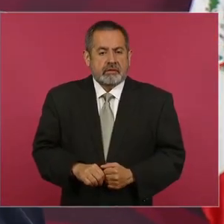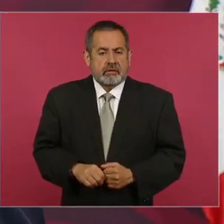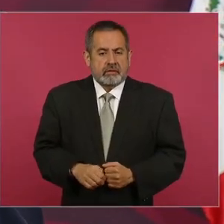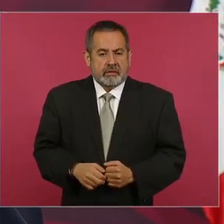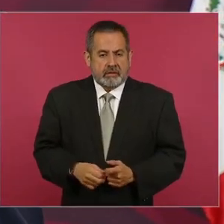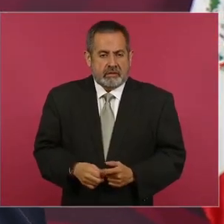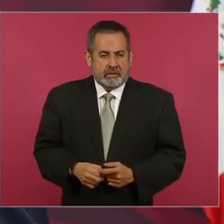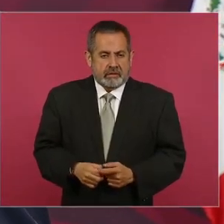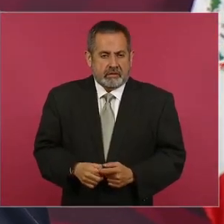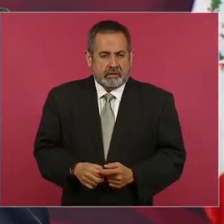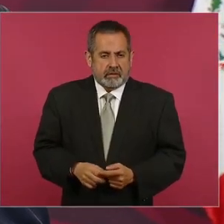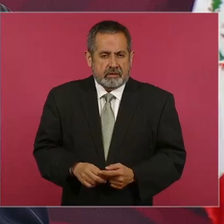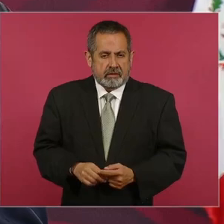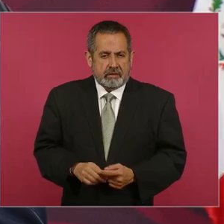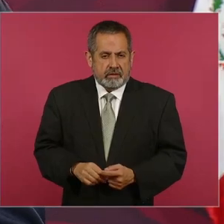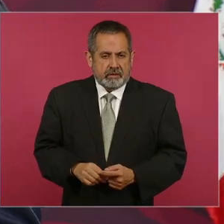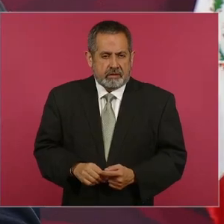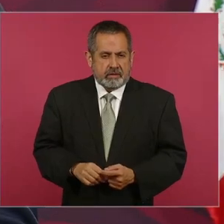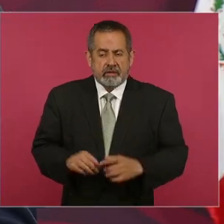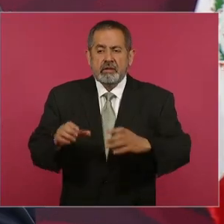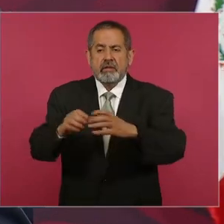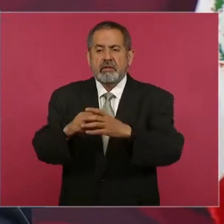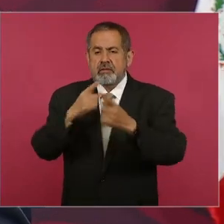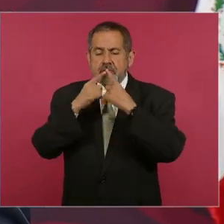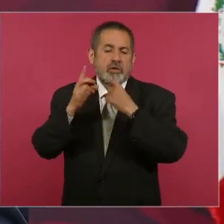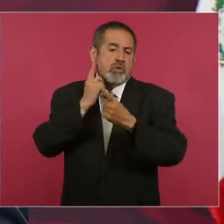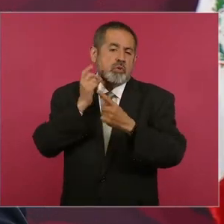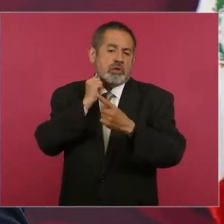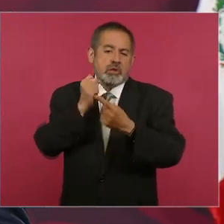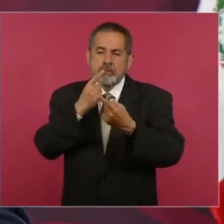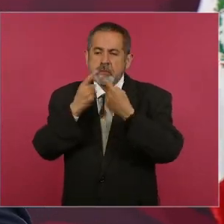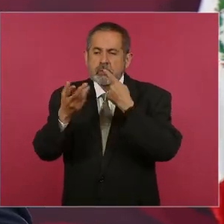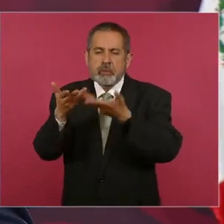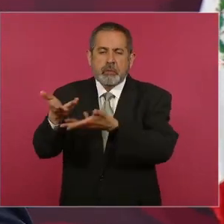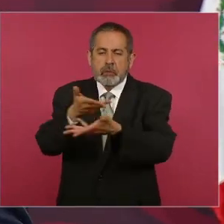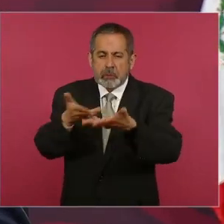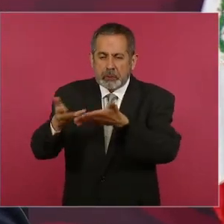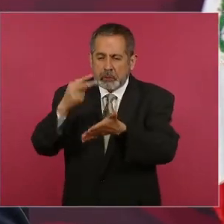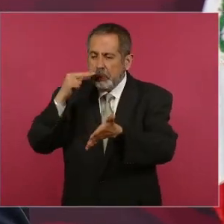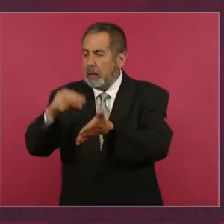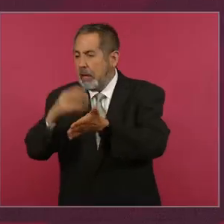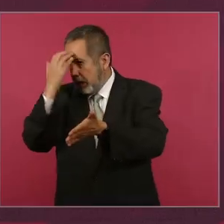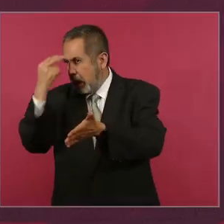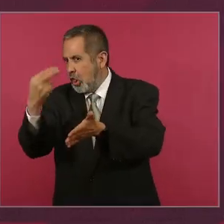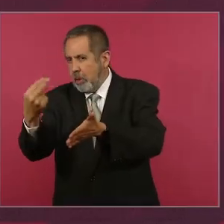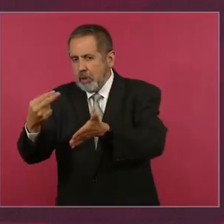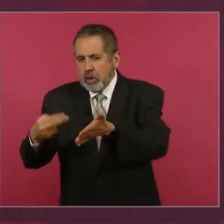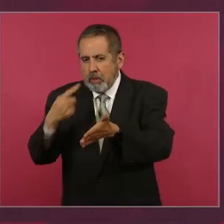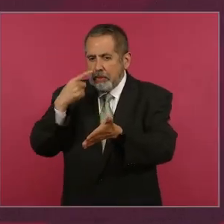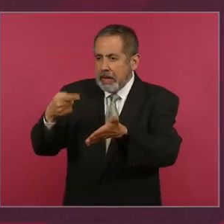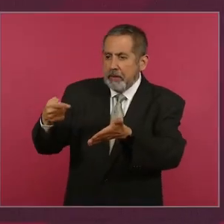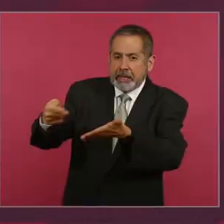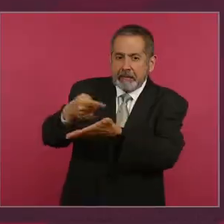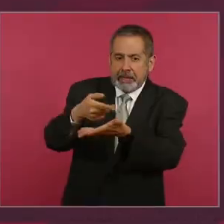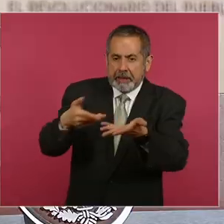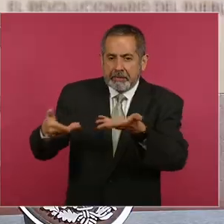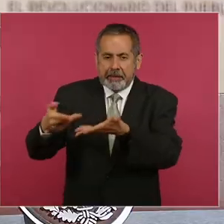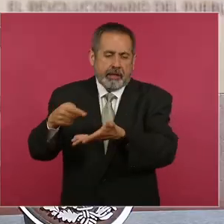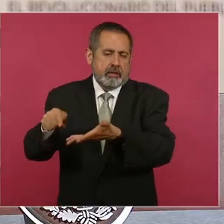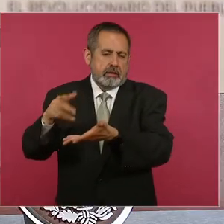se socializa más allá en la Cámara de Diputados, en el Congreso, ya se empieza a saber.